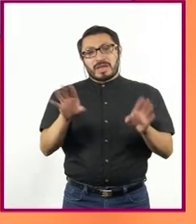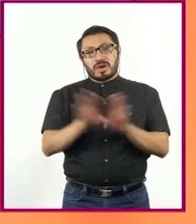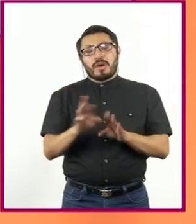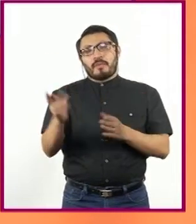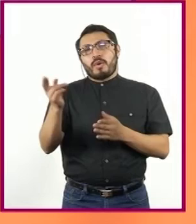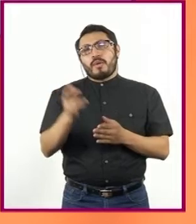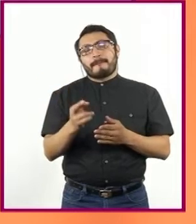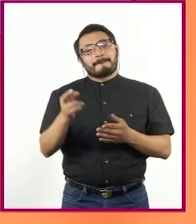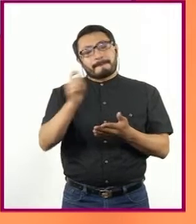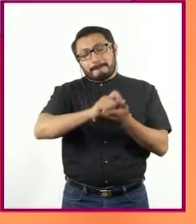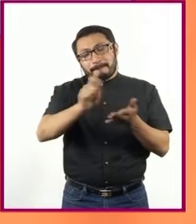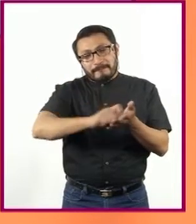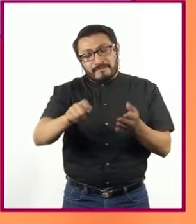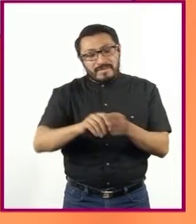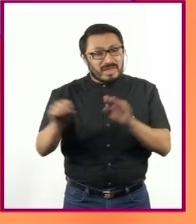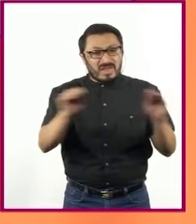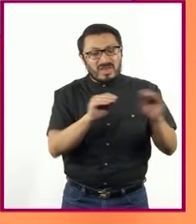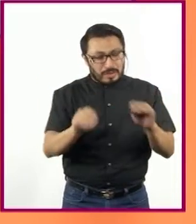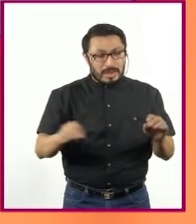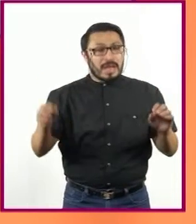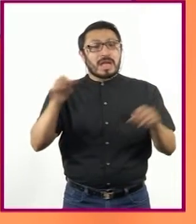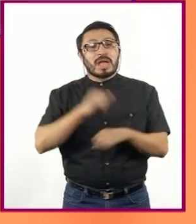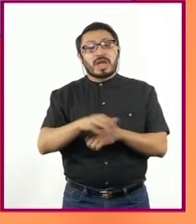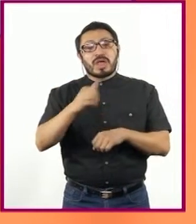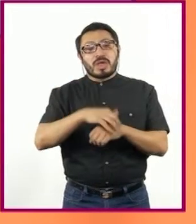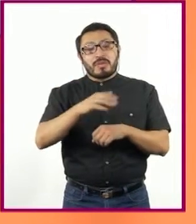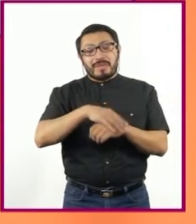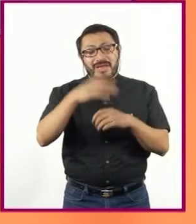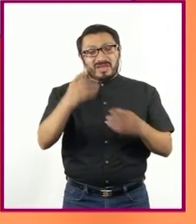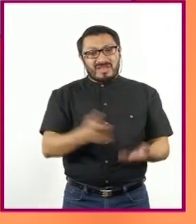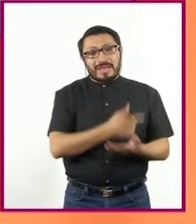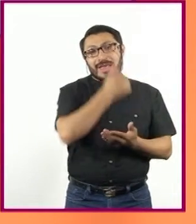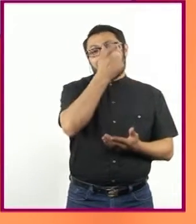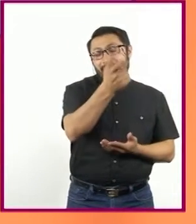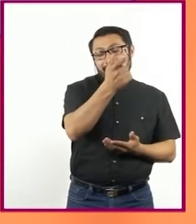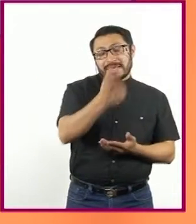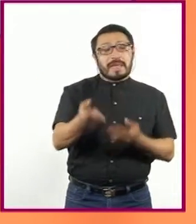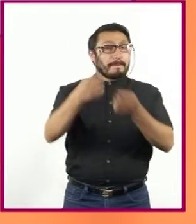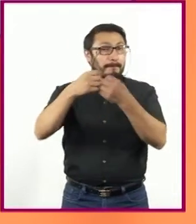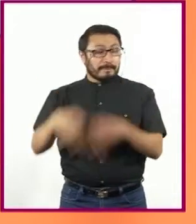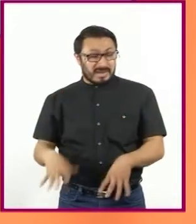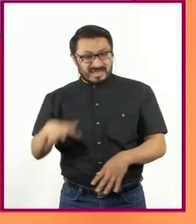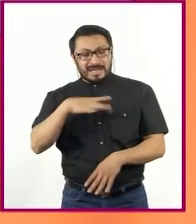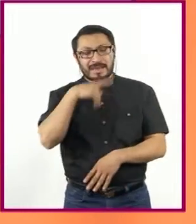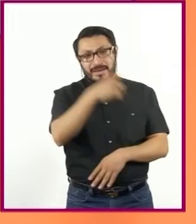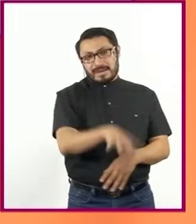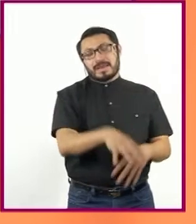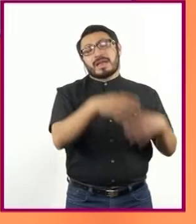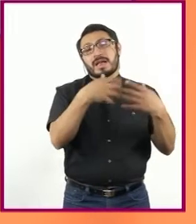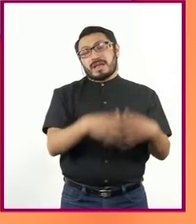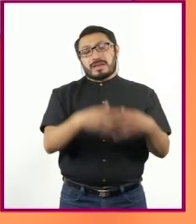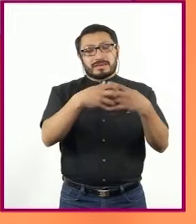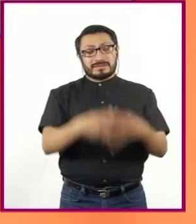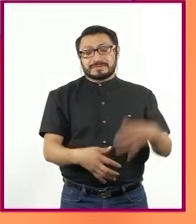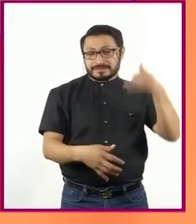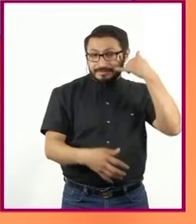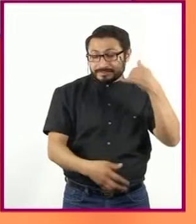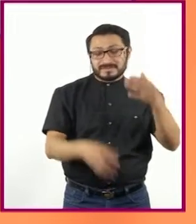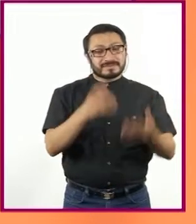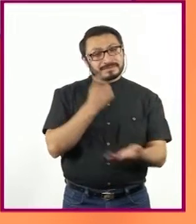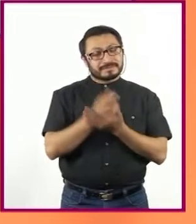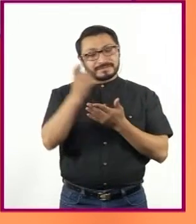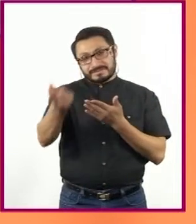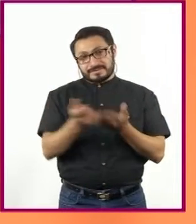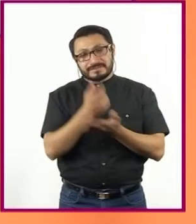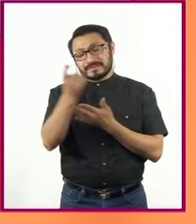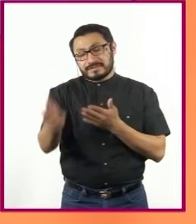movimientos. Cabe aclarar que las cantidades muestran las ganancias y pérdidas que obtiene la compañía telefónica con los consumos